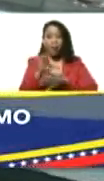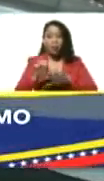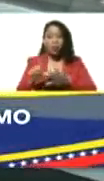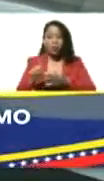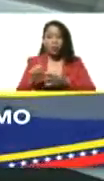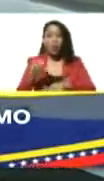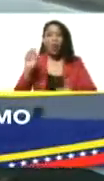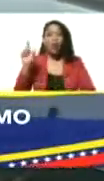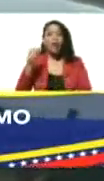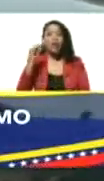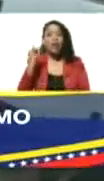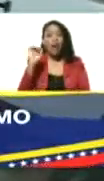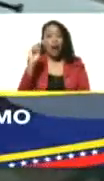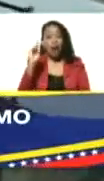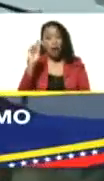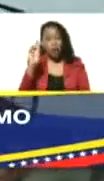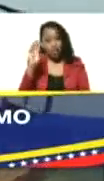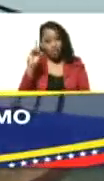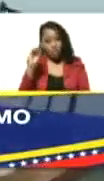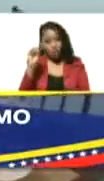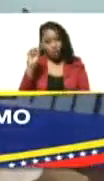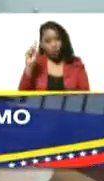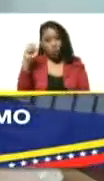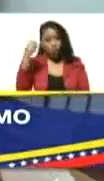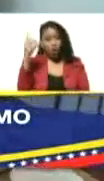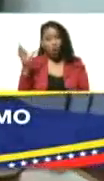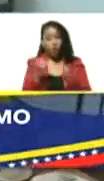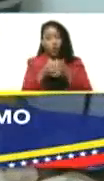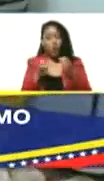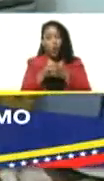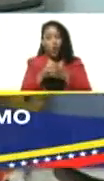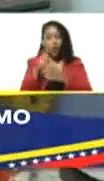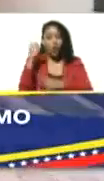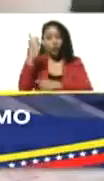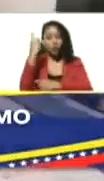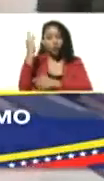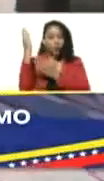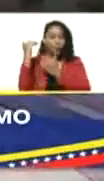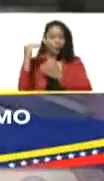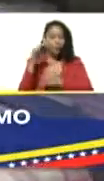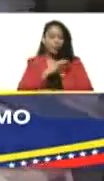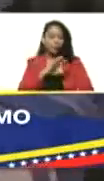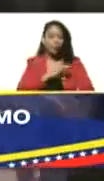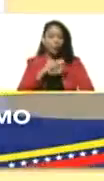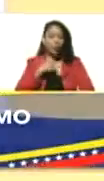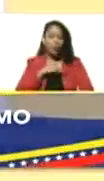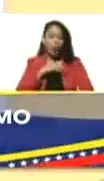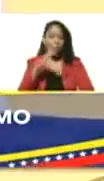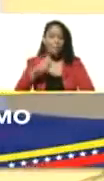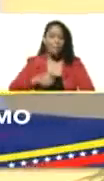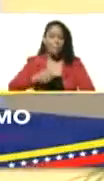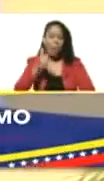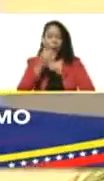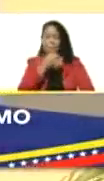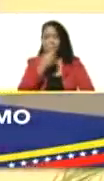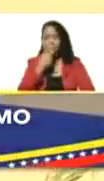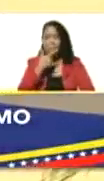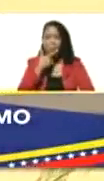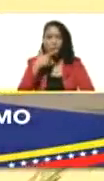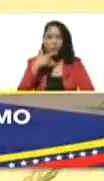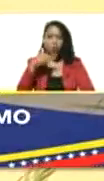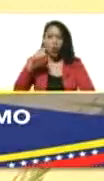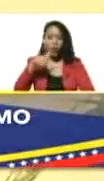todos unidos, todos como un solo cuerpo, todos con una sola esperanza, señor presidente. Pero lo más hermoso es que